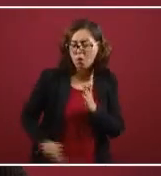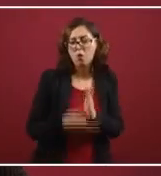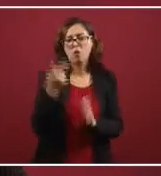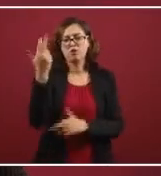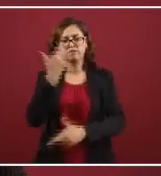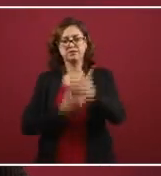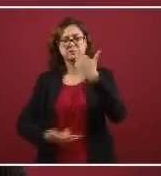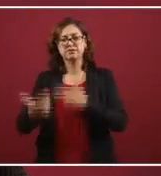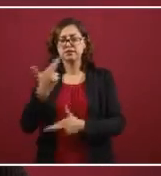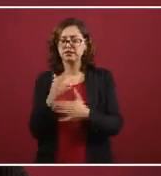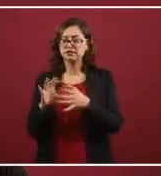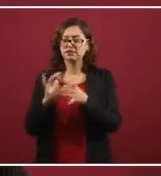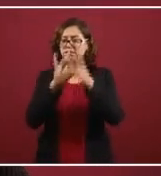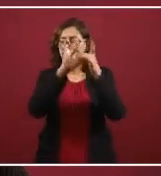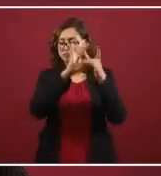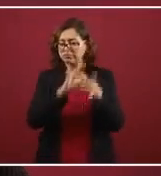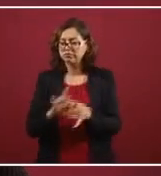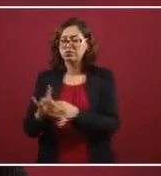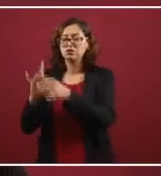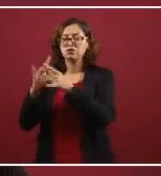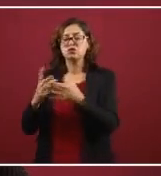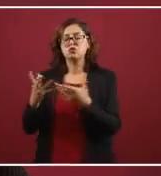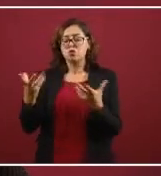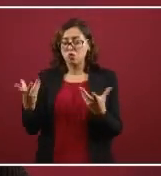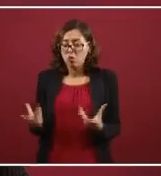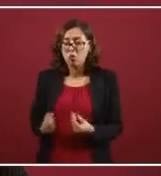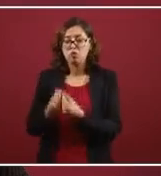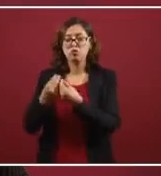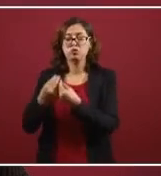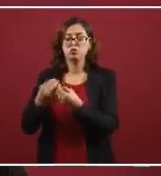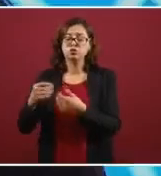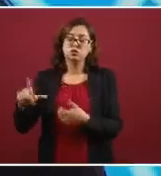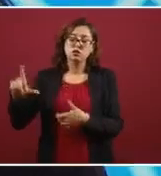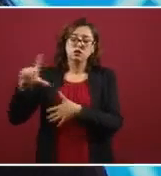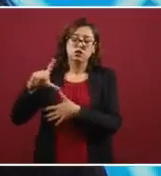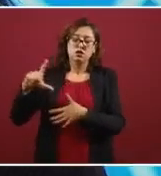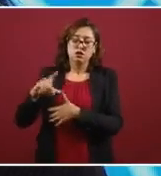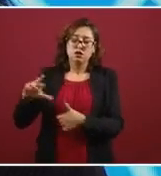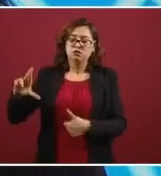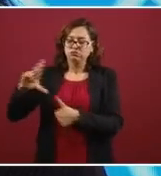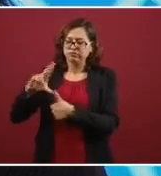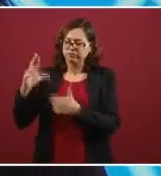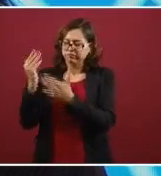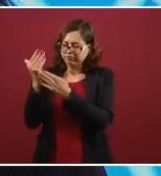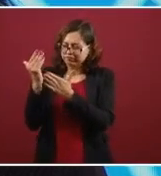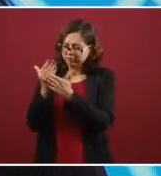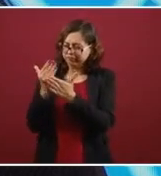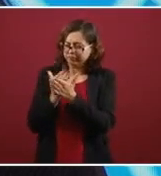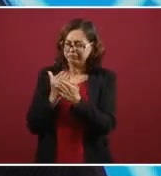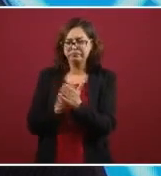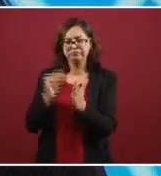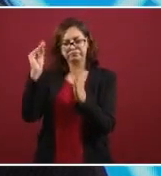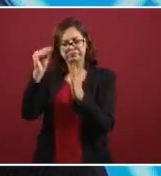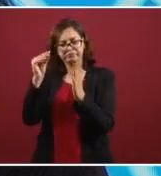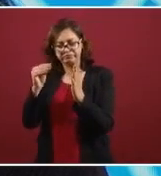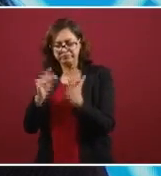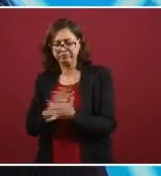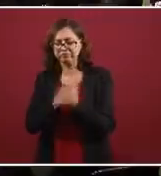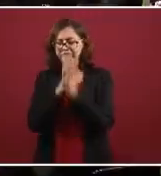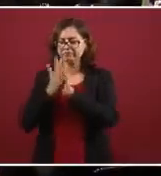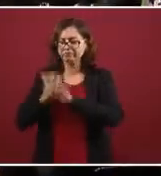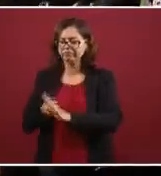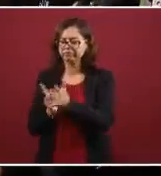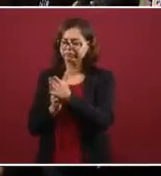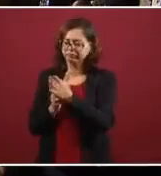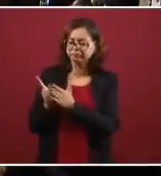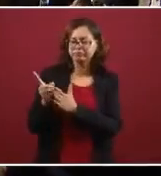América Latina y el Caribe, impulsaremos una agenda de desarrollo sostenible donde las políticas se hagan derechos, que la ruta